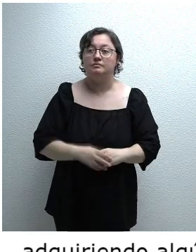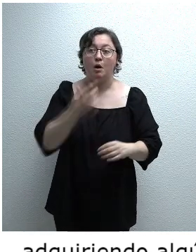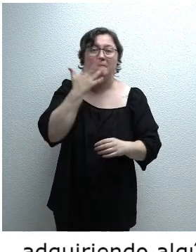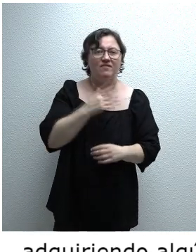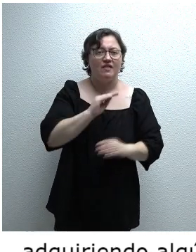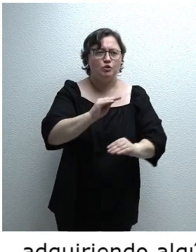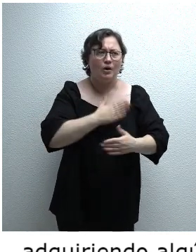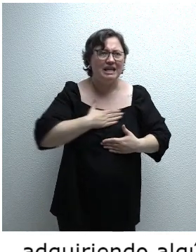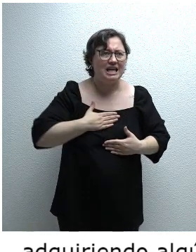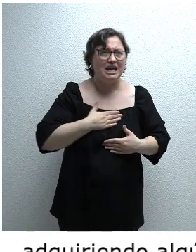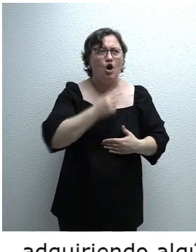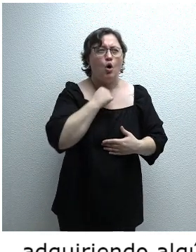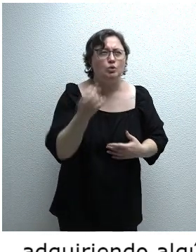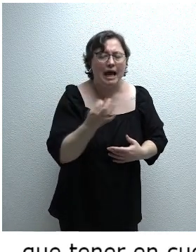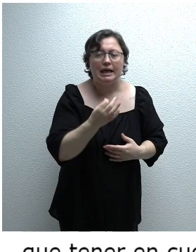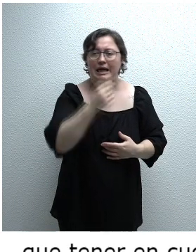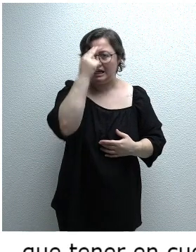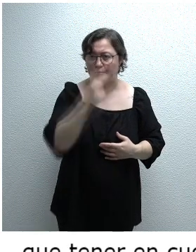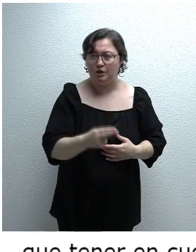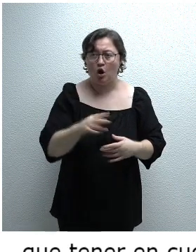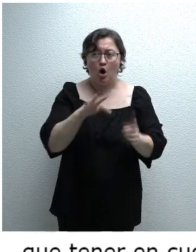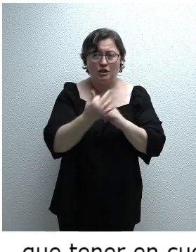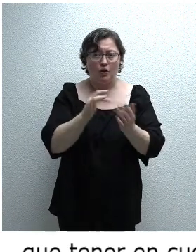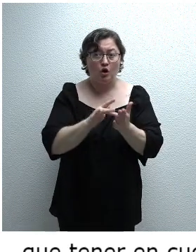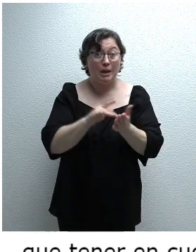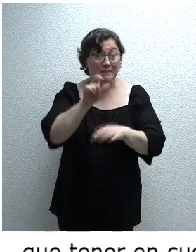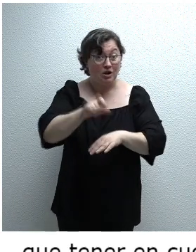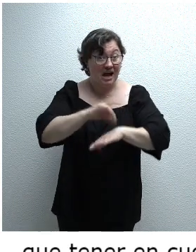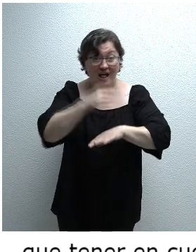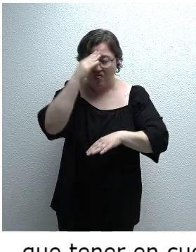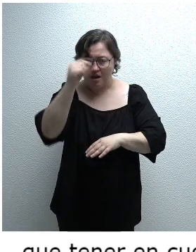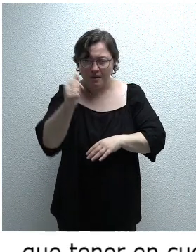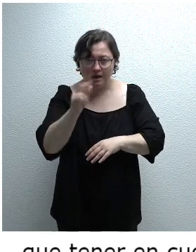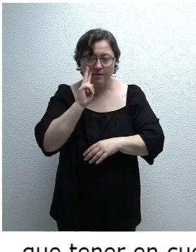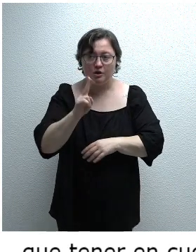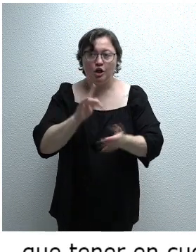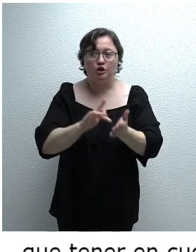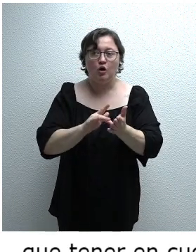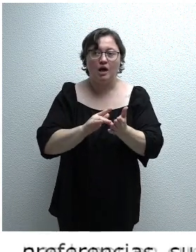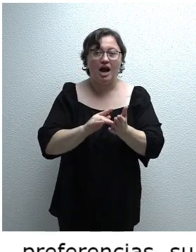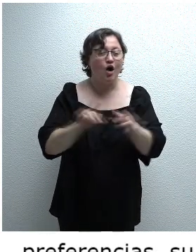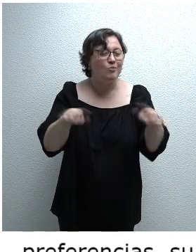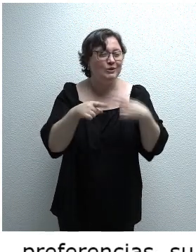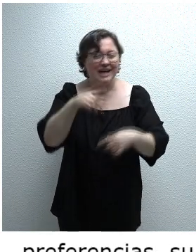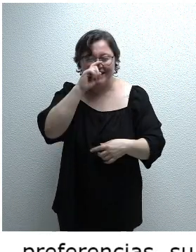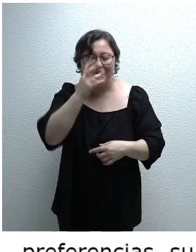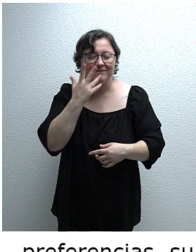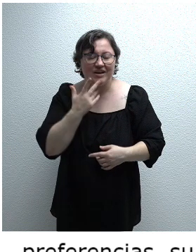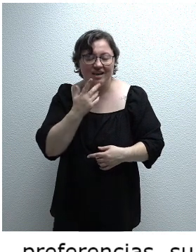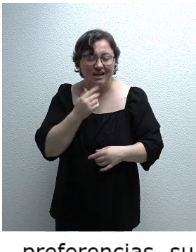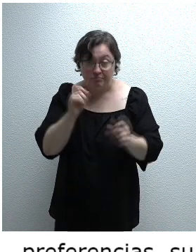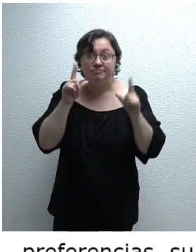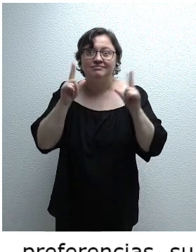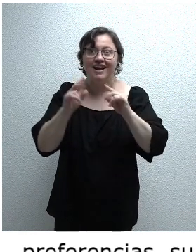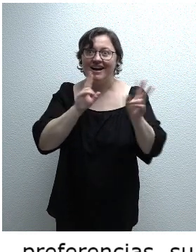su voluntad, lo que le gusta. Hemos visto casos de personas con Alzheimer que vemos que, por ejemplo, reaccionan a sus canciones preferidas, ¿no? Pues